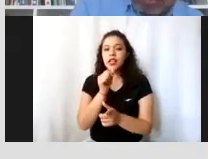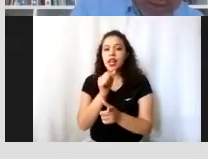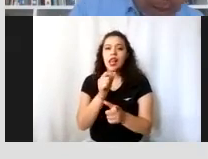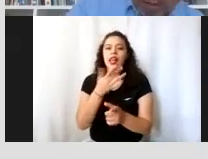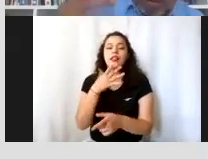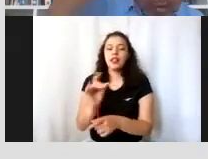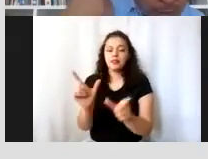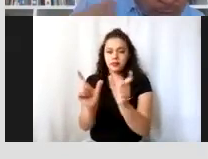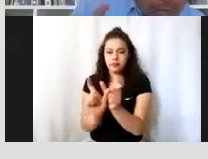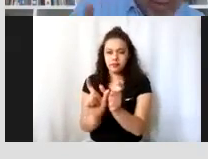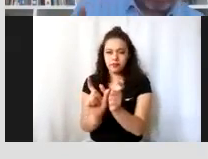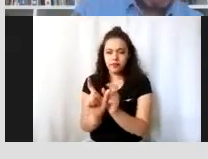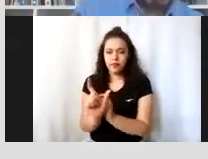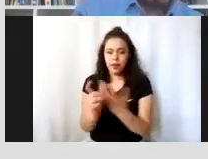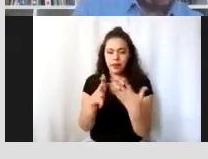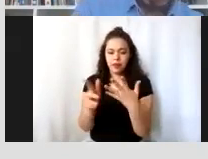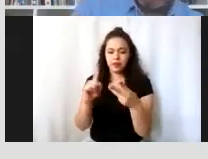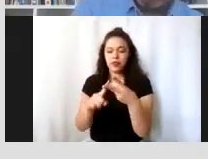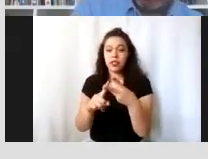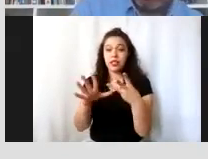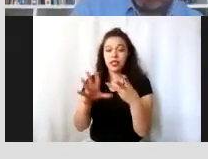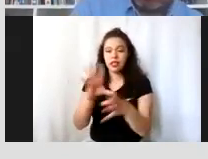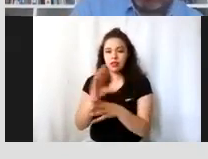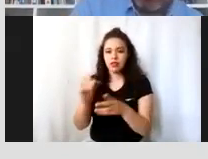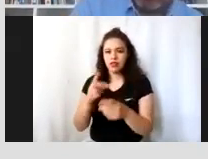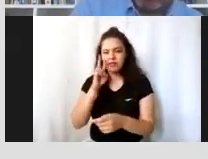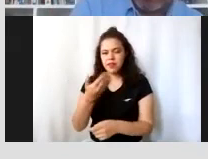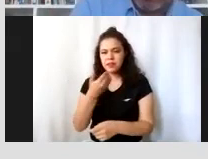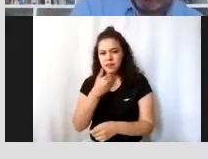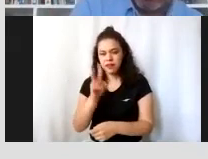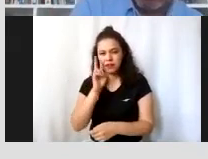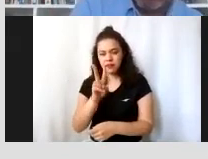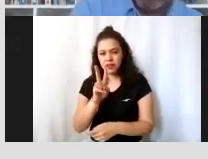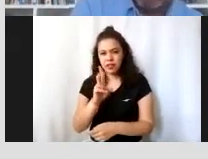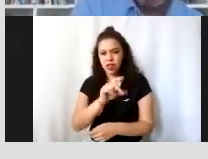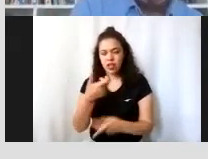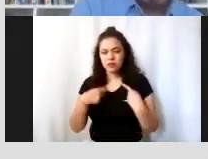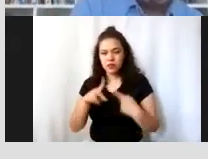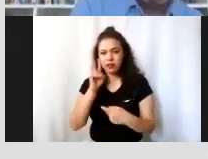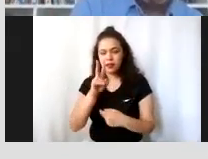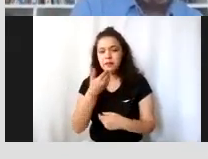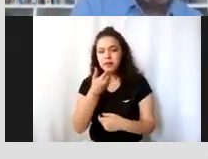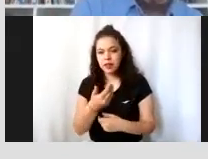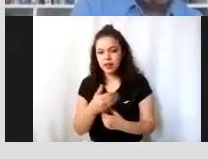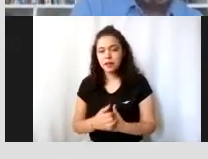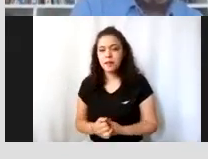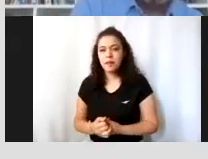Porque el simplificado ya está resumiendo. ¿Sí lo ves en pantalla, Paulina, y los demás? ¿Sí lo ven? Ahí